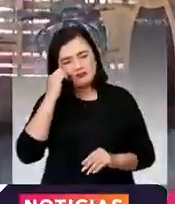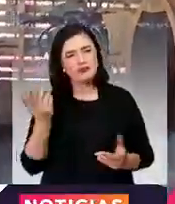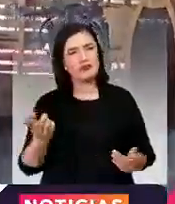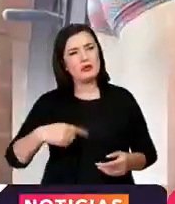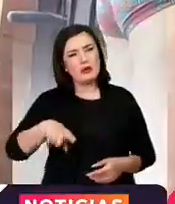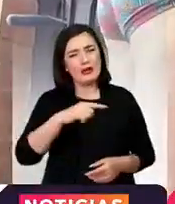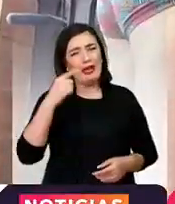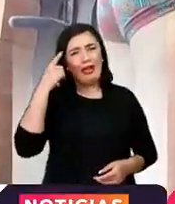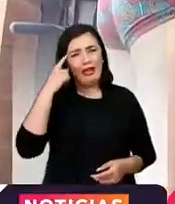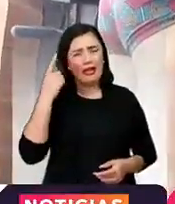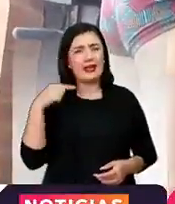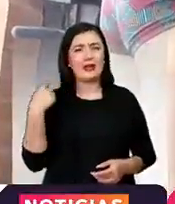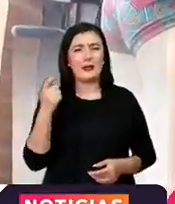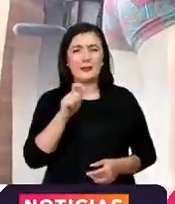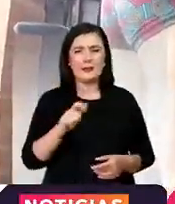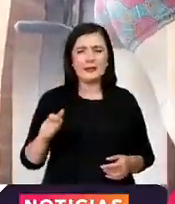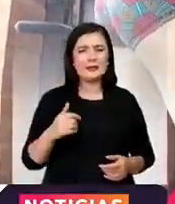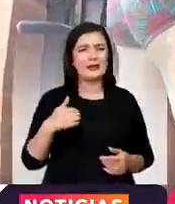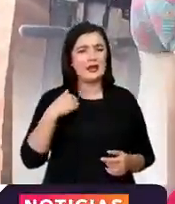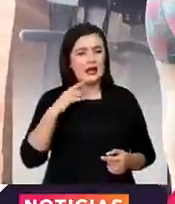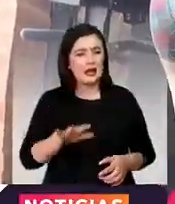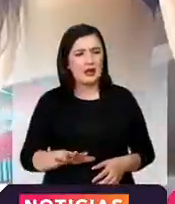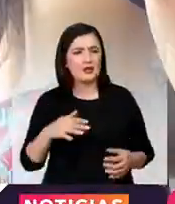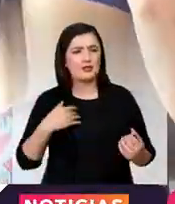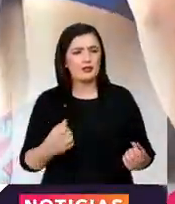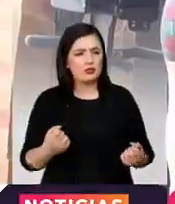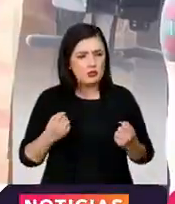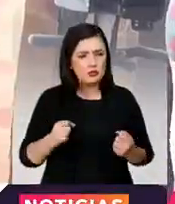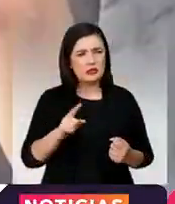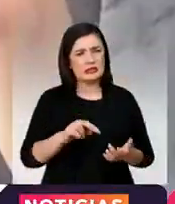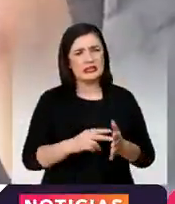se ha construido en torno al CrossFit de que es un deporte lesivo.